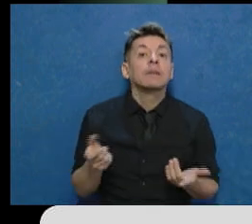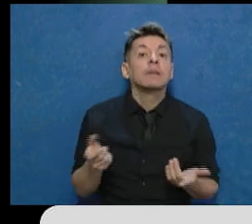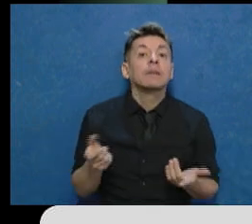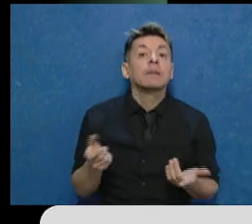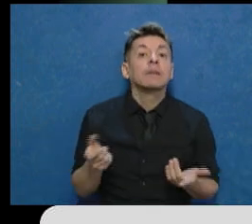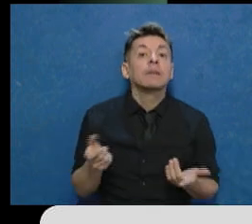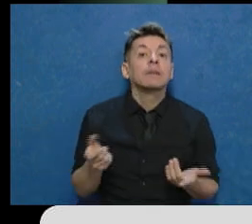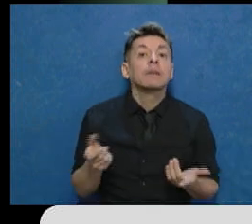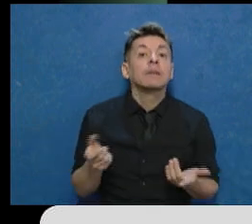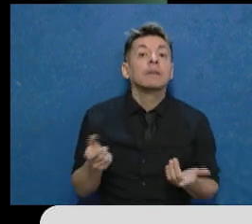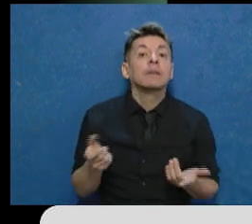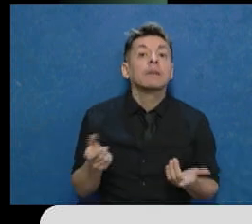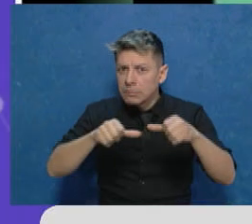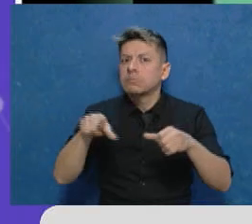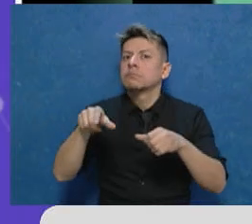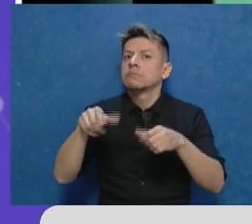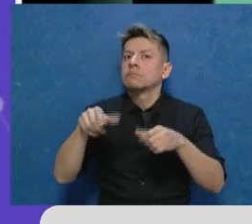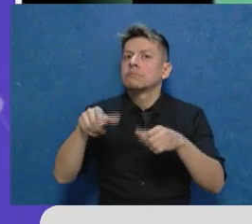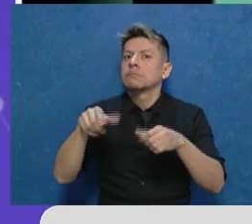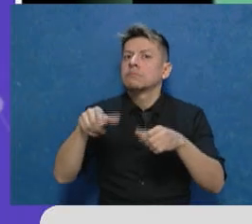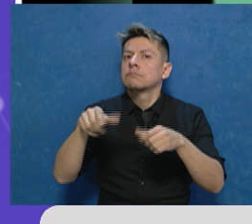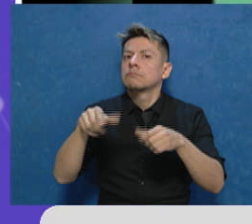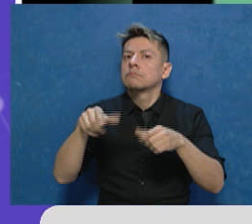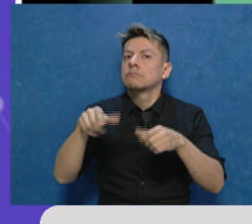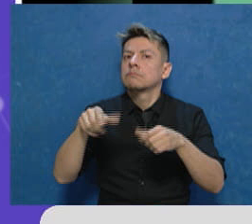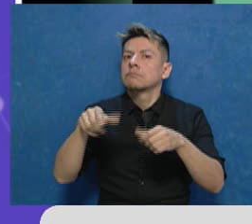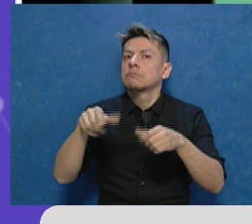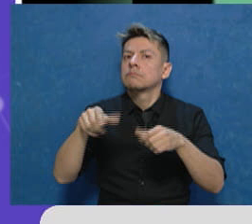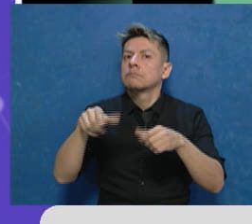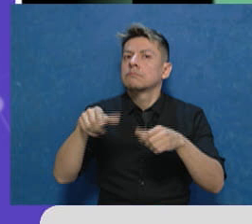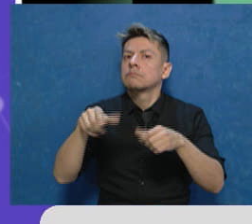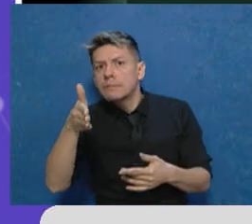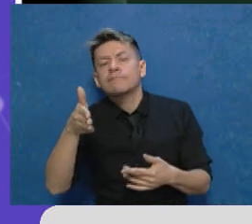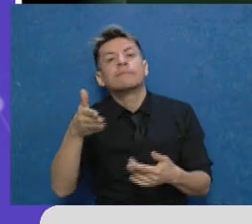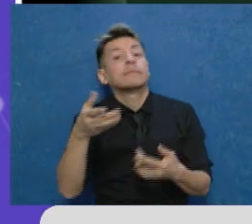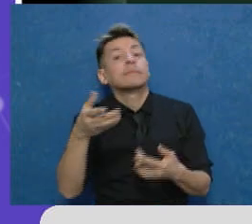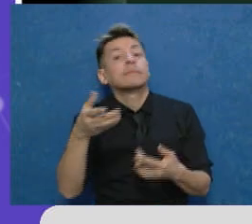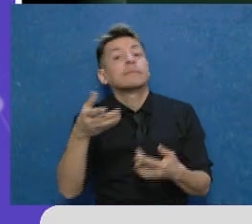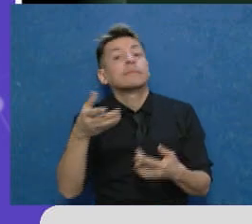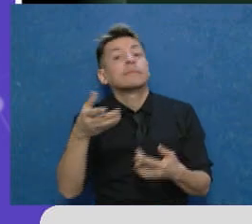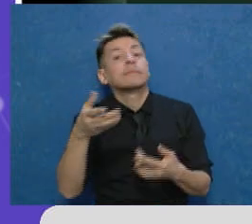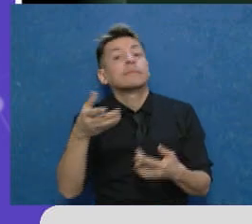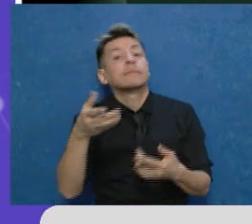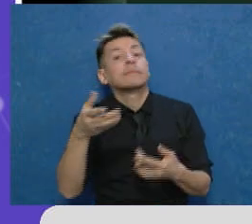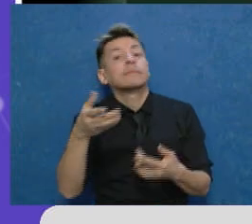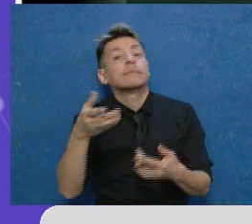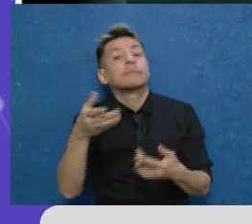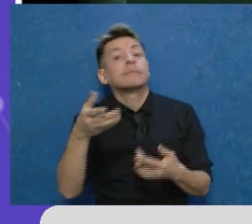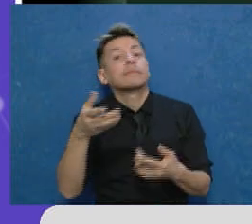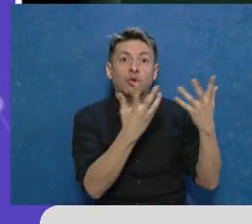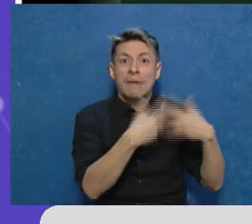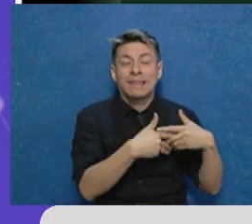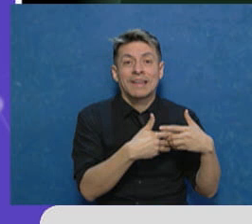hizo presente el mismo sábado por la noche en el lugar. Tuvo que apelar a un grupo electrógeno porque allí la iluminación es nula, es